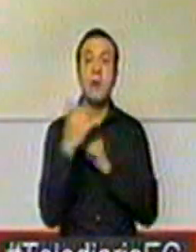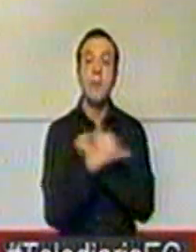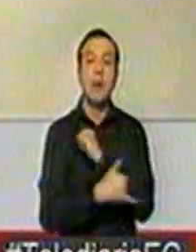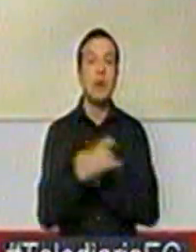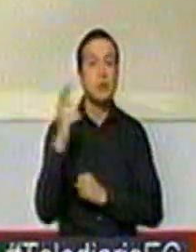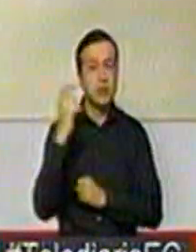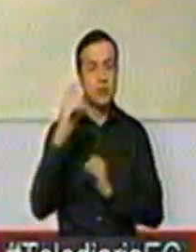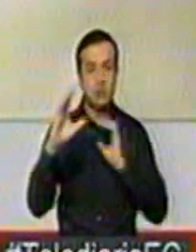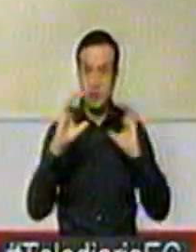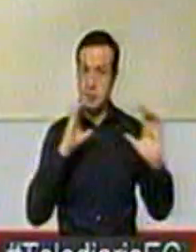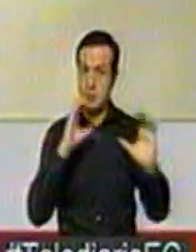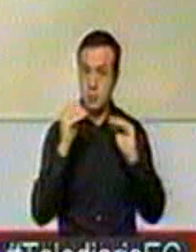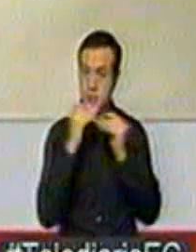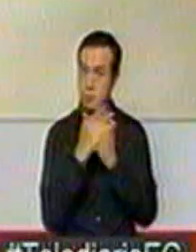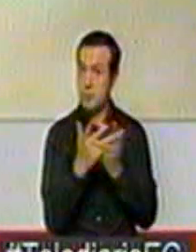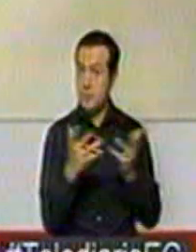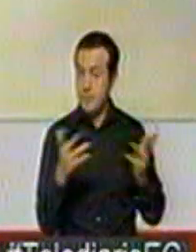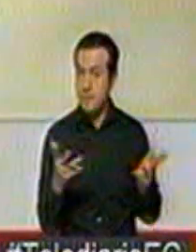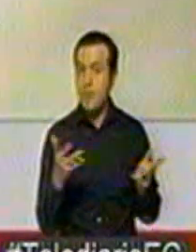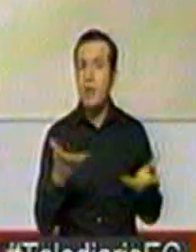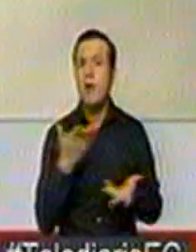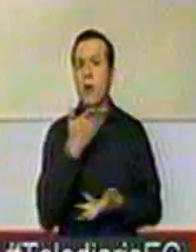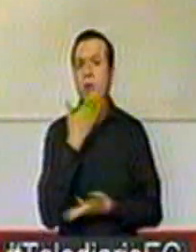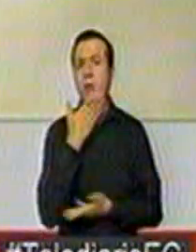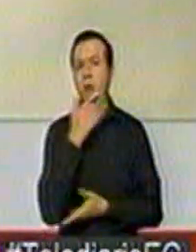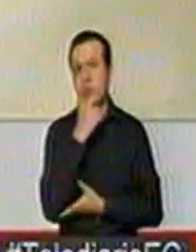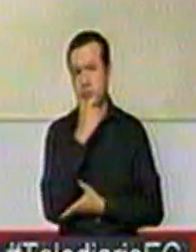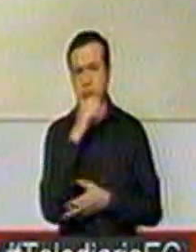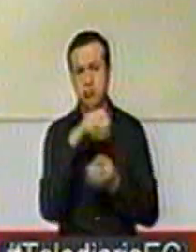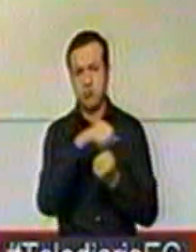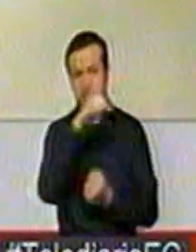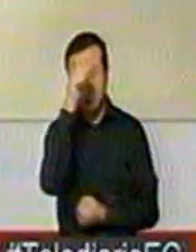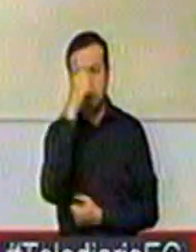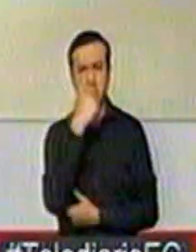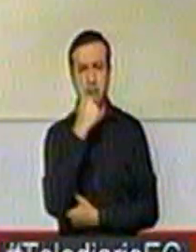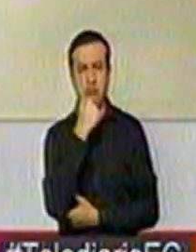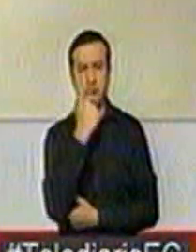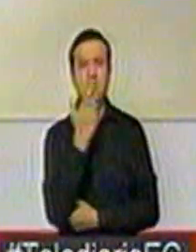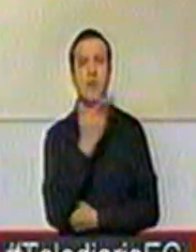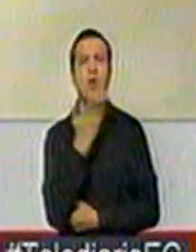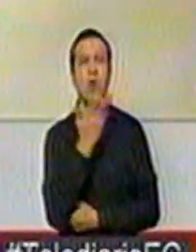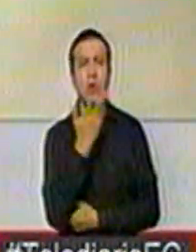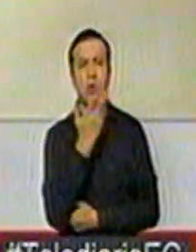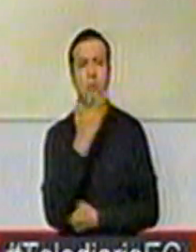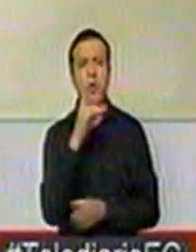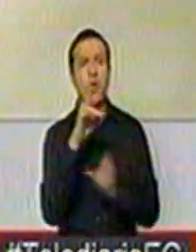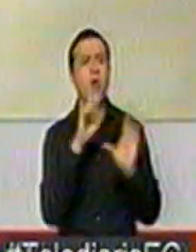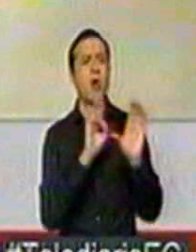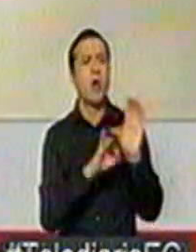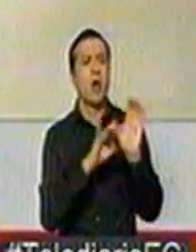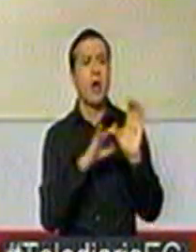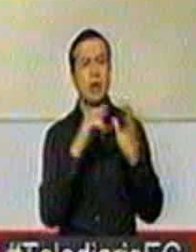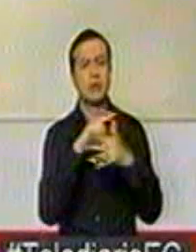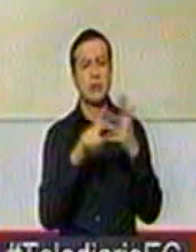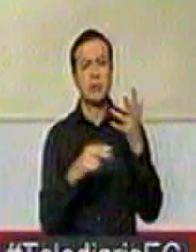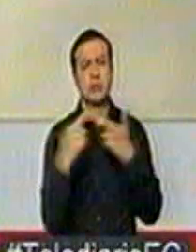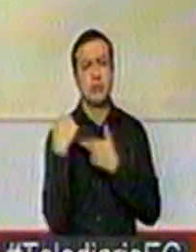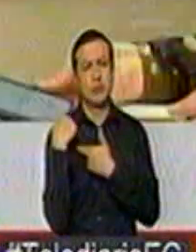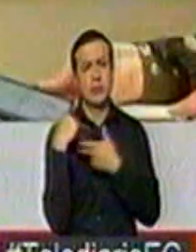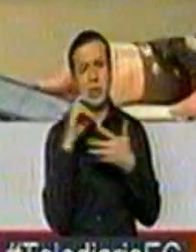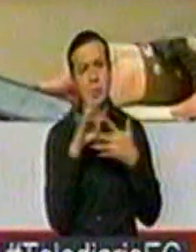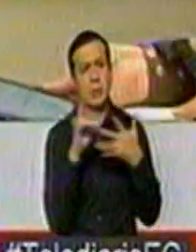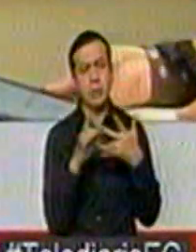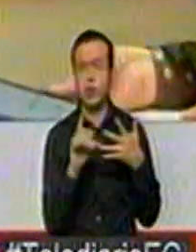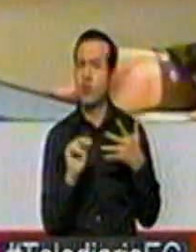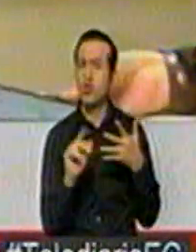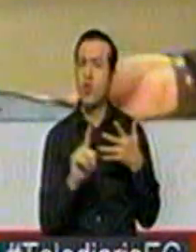conversar, develar los intereses. ¿Qué hay detrás de esto? Más allá de restarle o eliminarle las competencias dentro del Consejo de Participación.